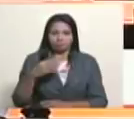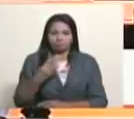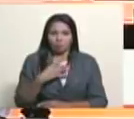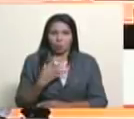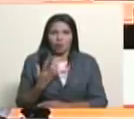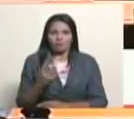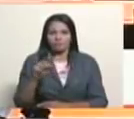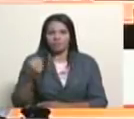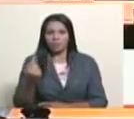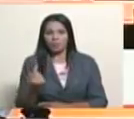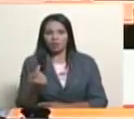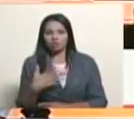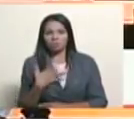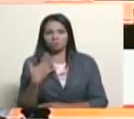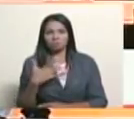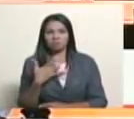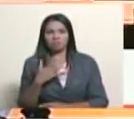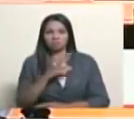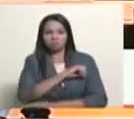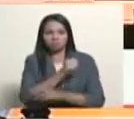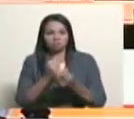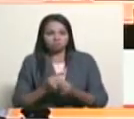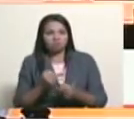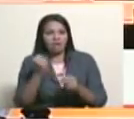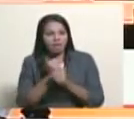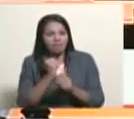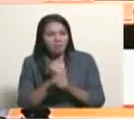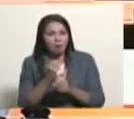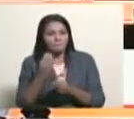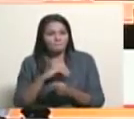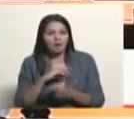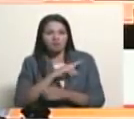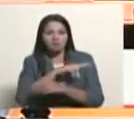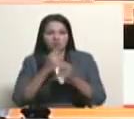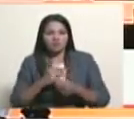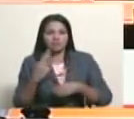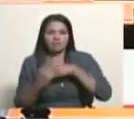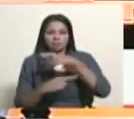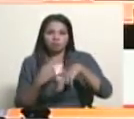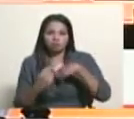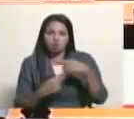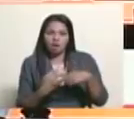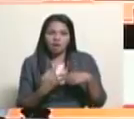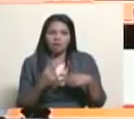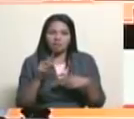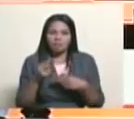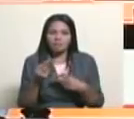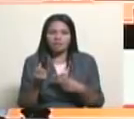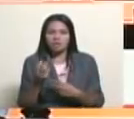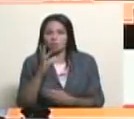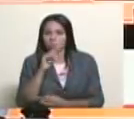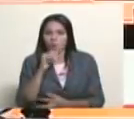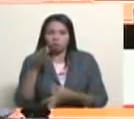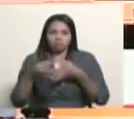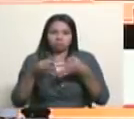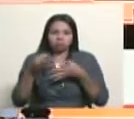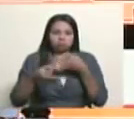en segundo lugar, me llena de una energía de trabajo, de fuerza revolucionaria, que no tiene explicación